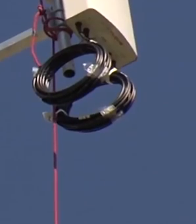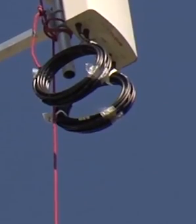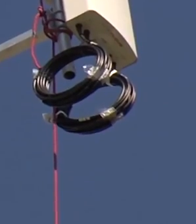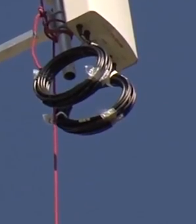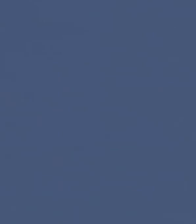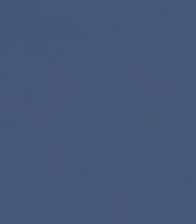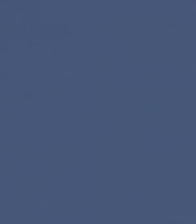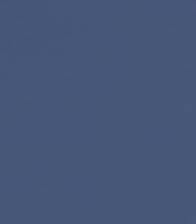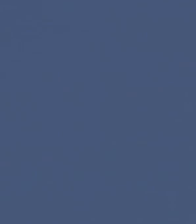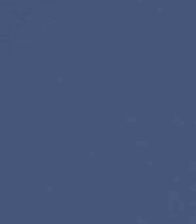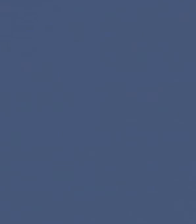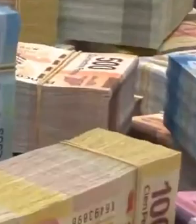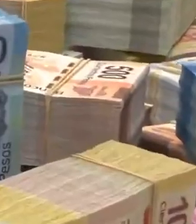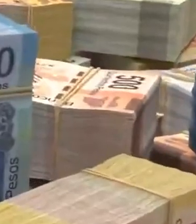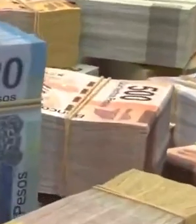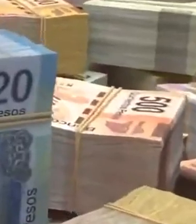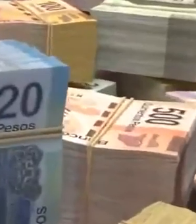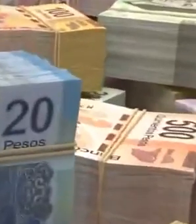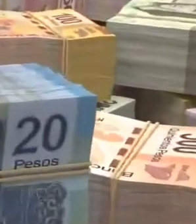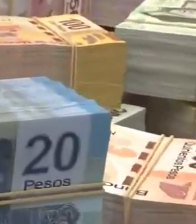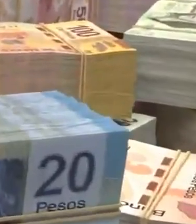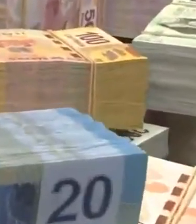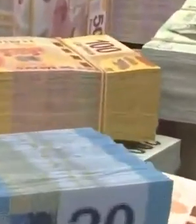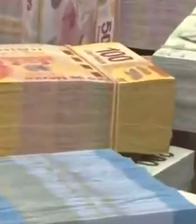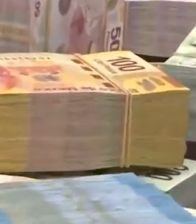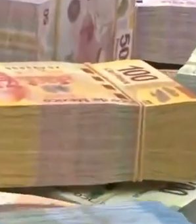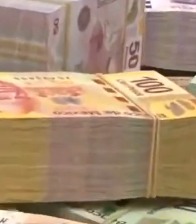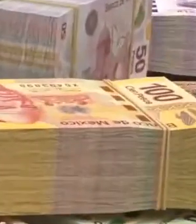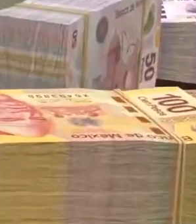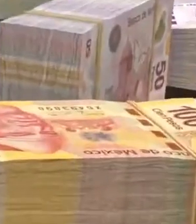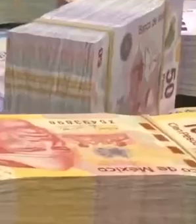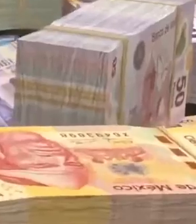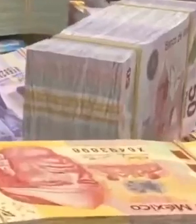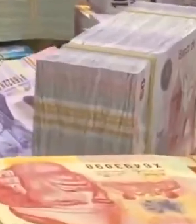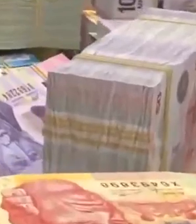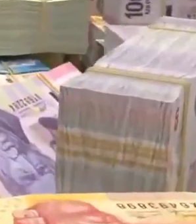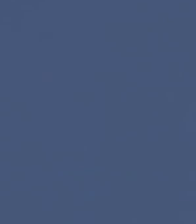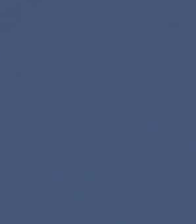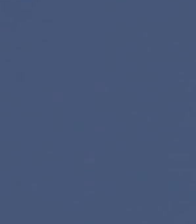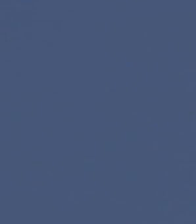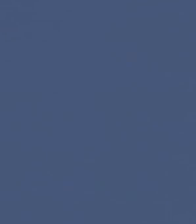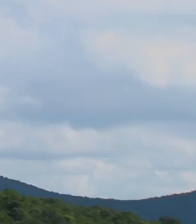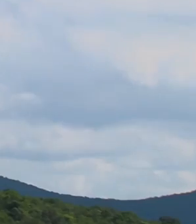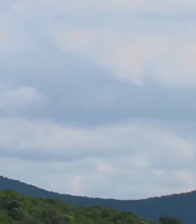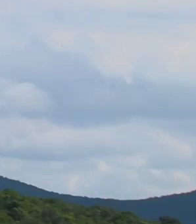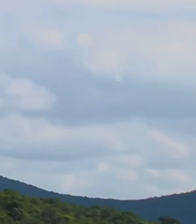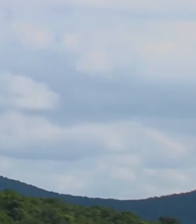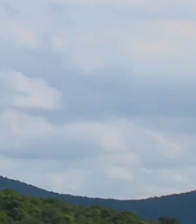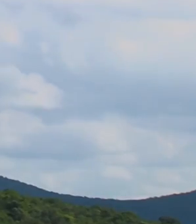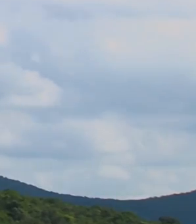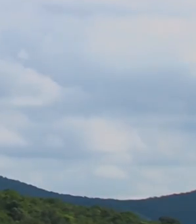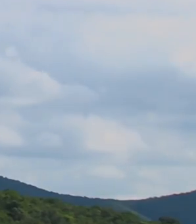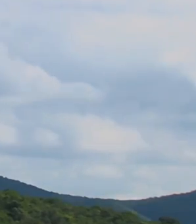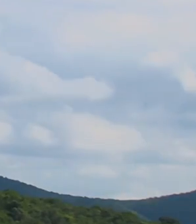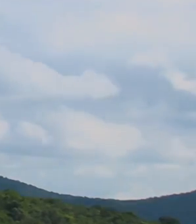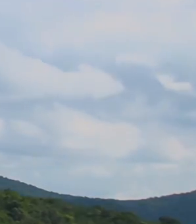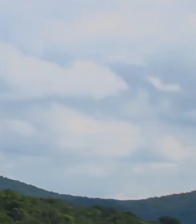de aportar un recurso y ya esa